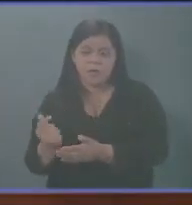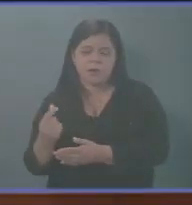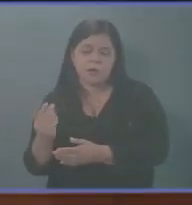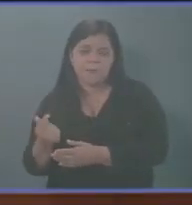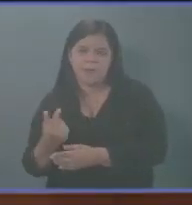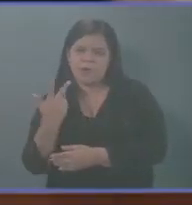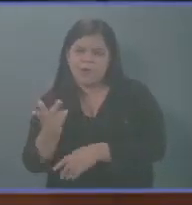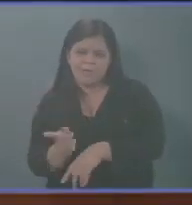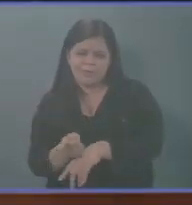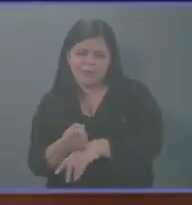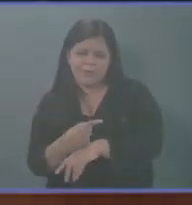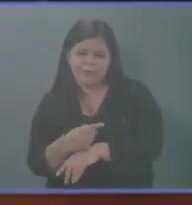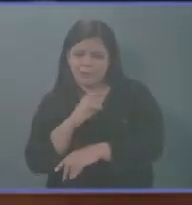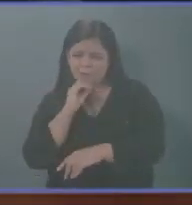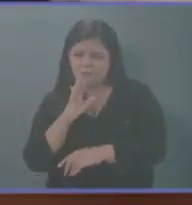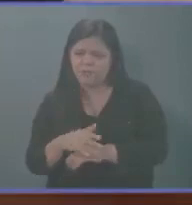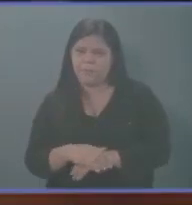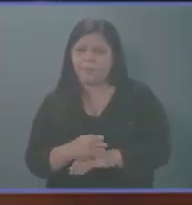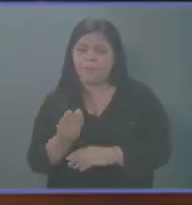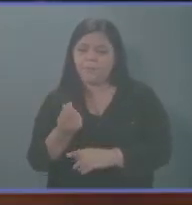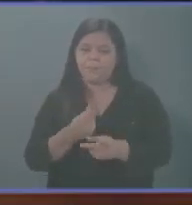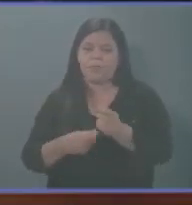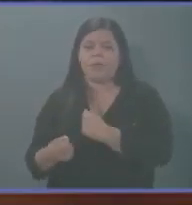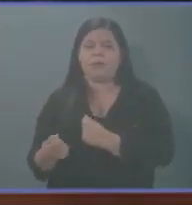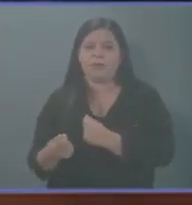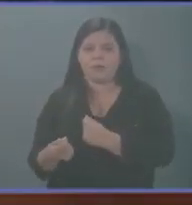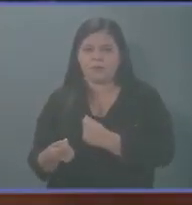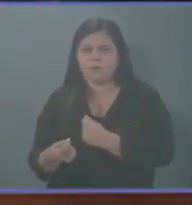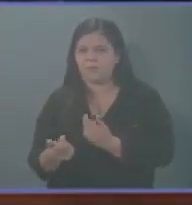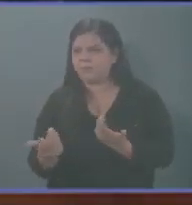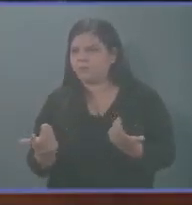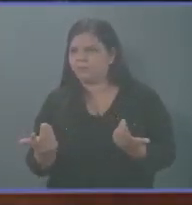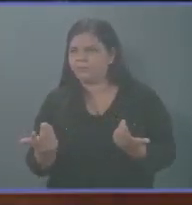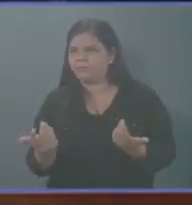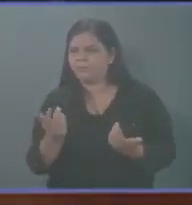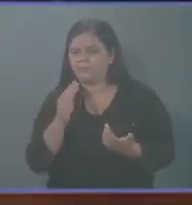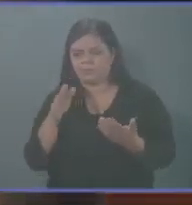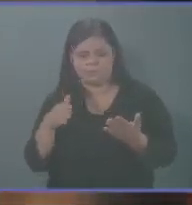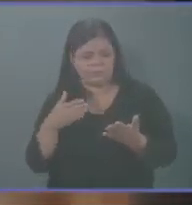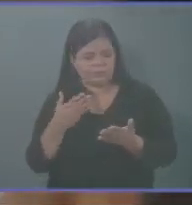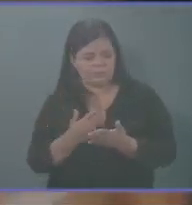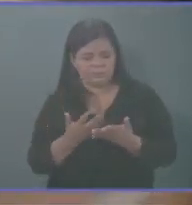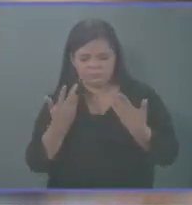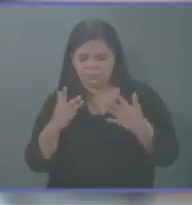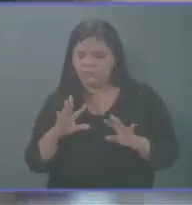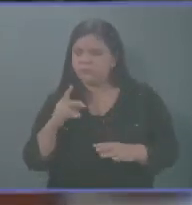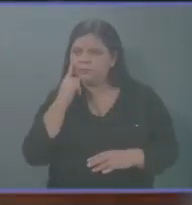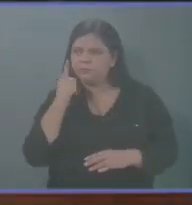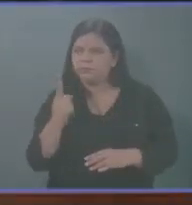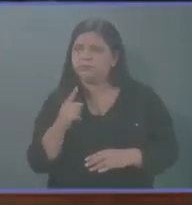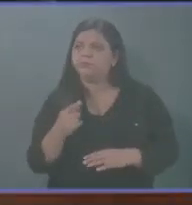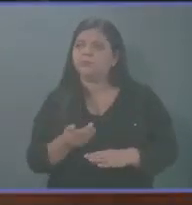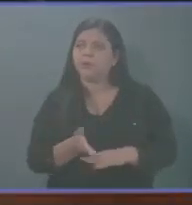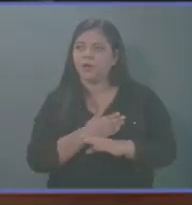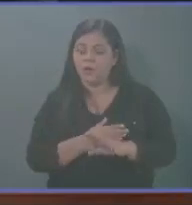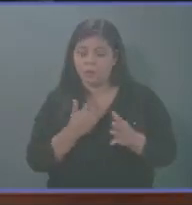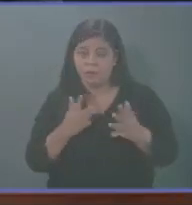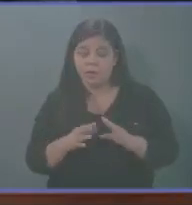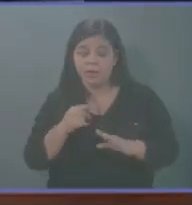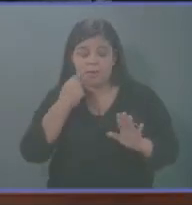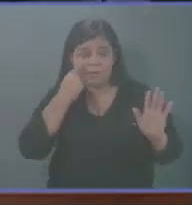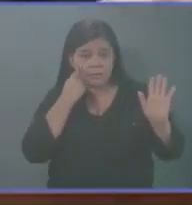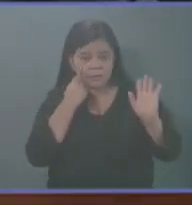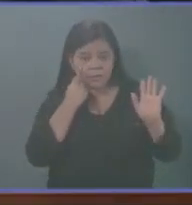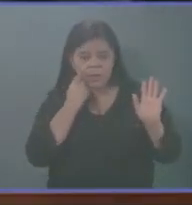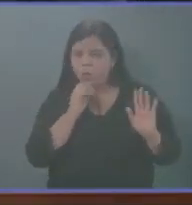en 3 minutos hicieron el gran arreglo. A todas luces, eso está prefabricado porque ese testigo